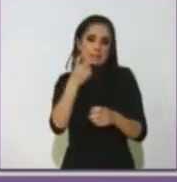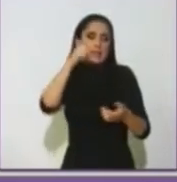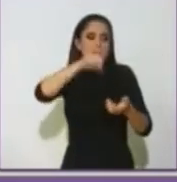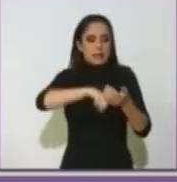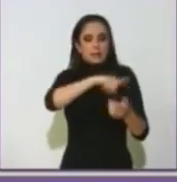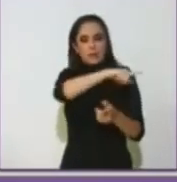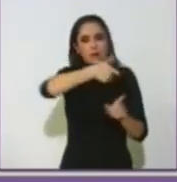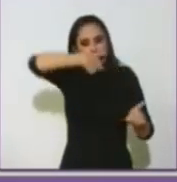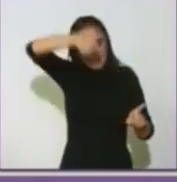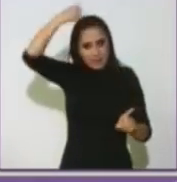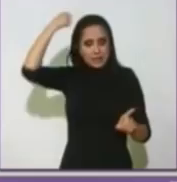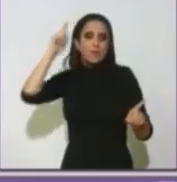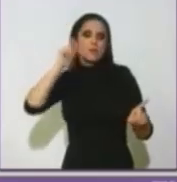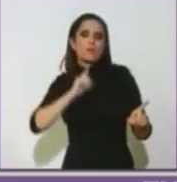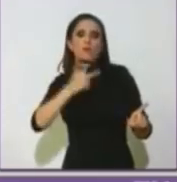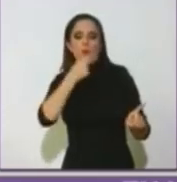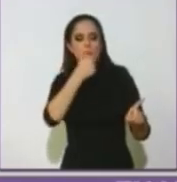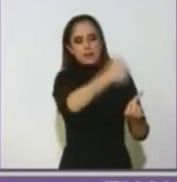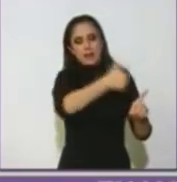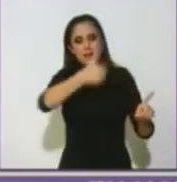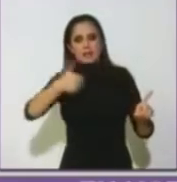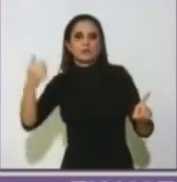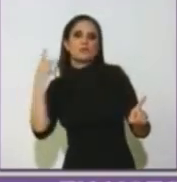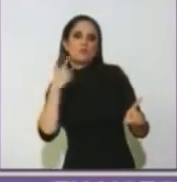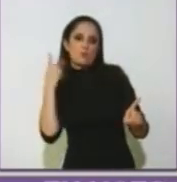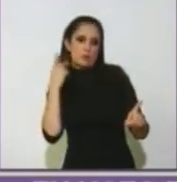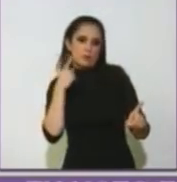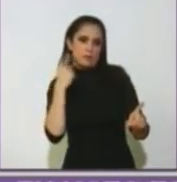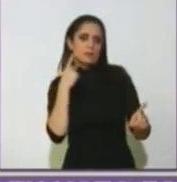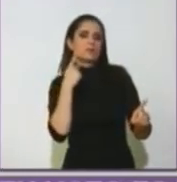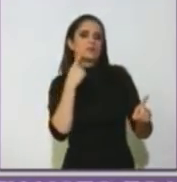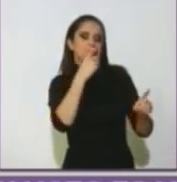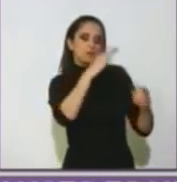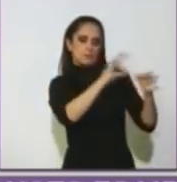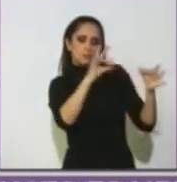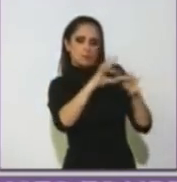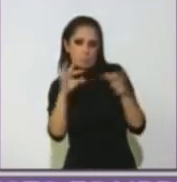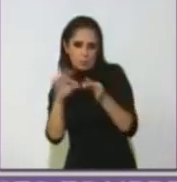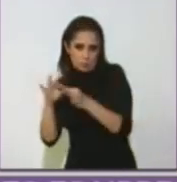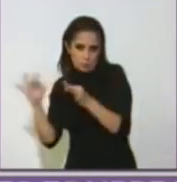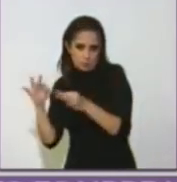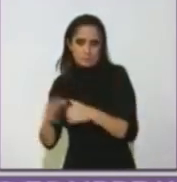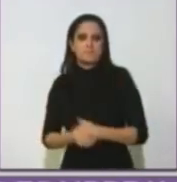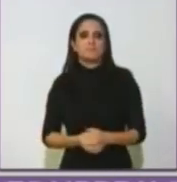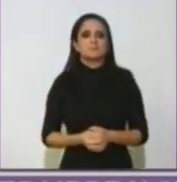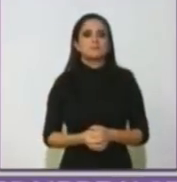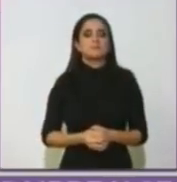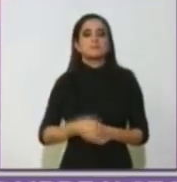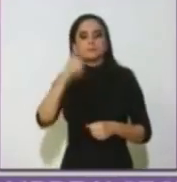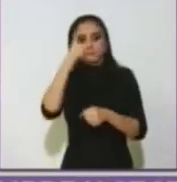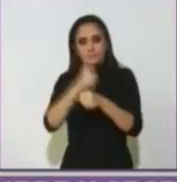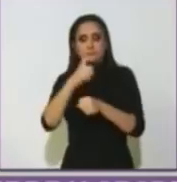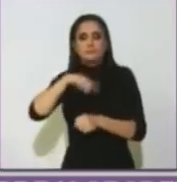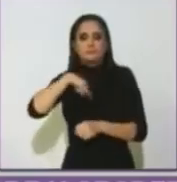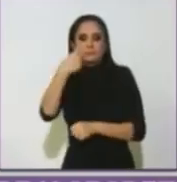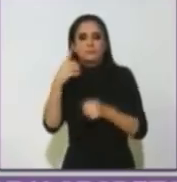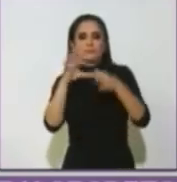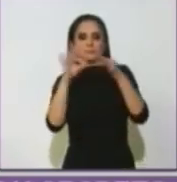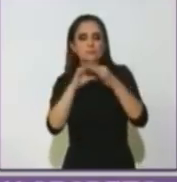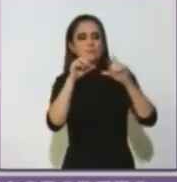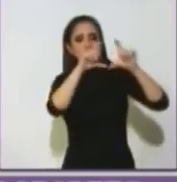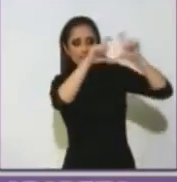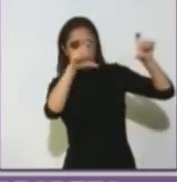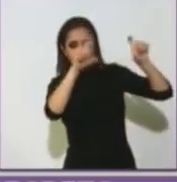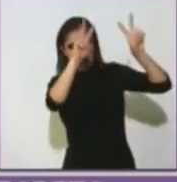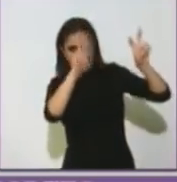candidatos candidatas de los partidos políticos y entonces para ello permítanme mencionar algunos subtemas para que